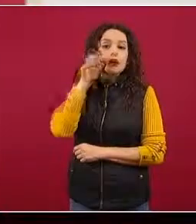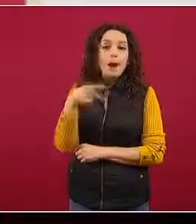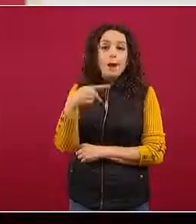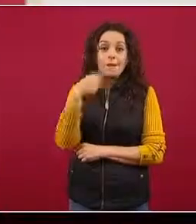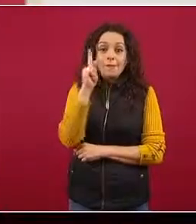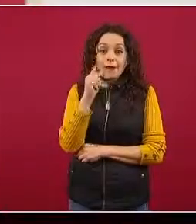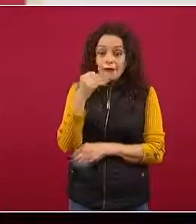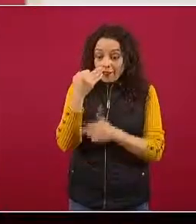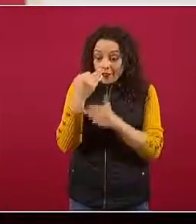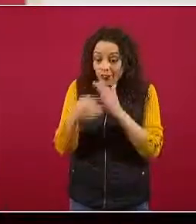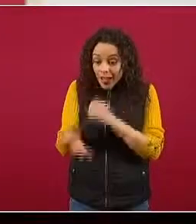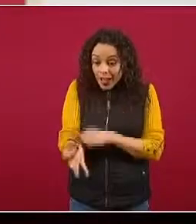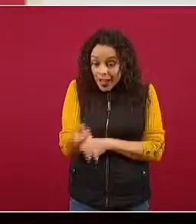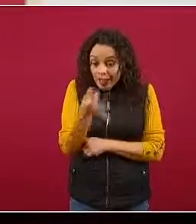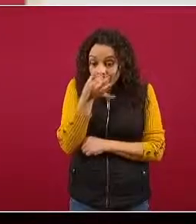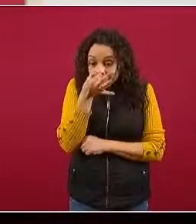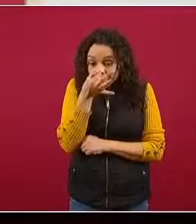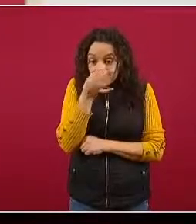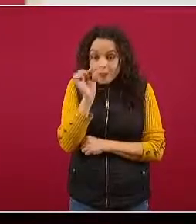un paso